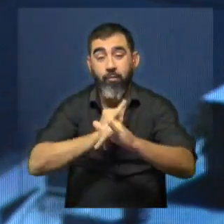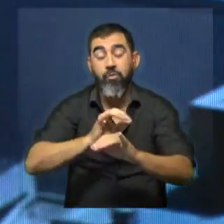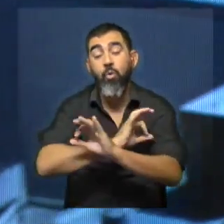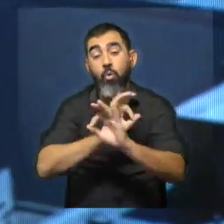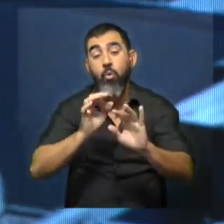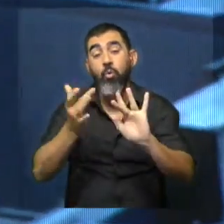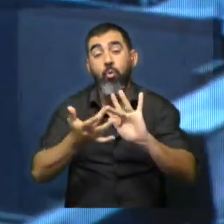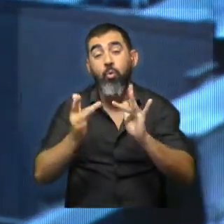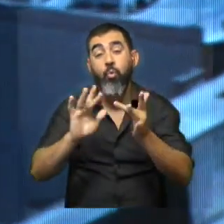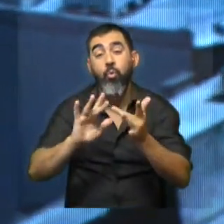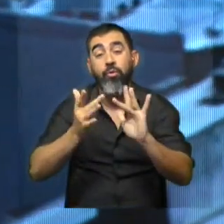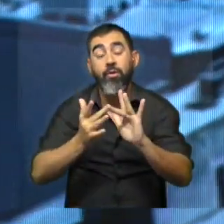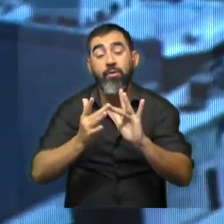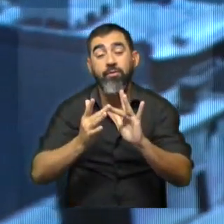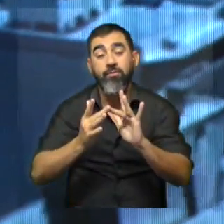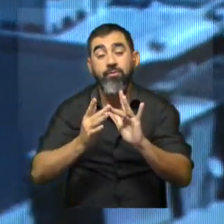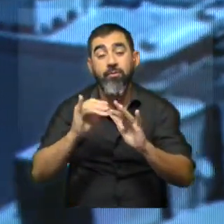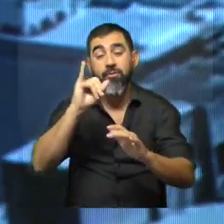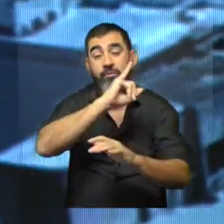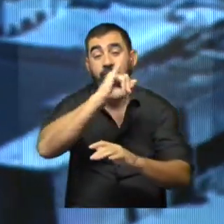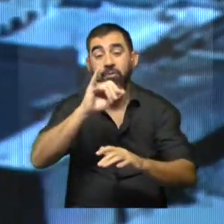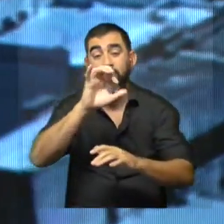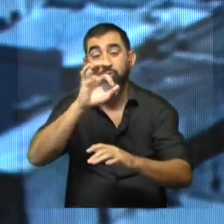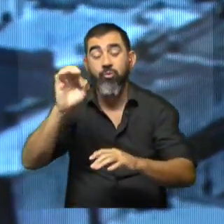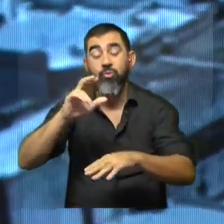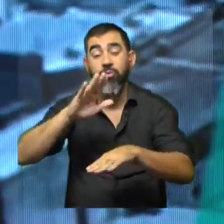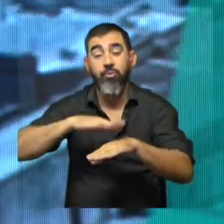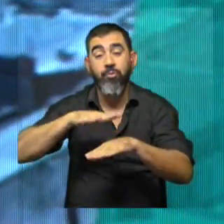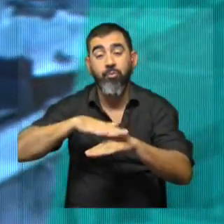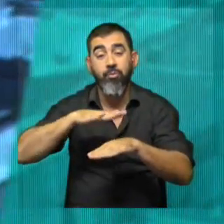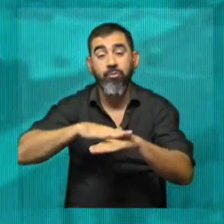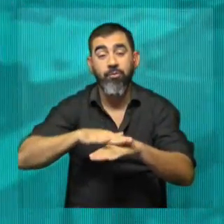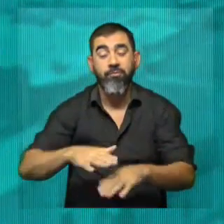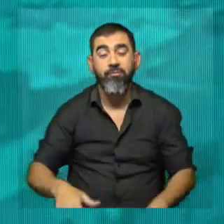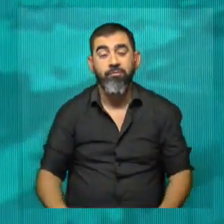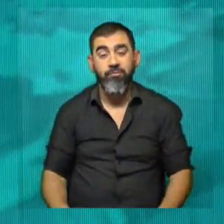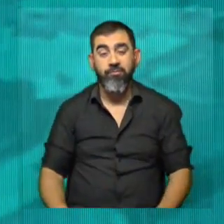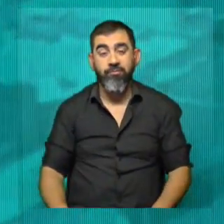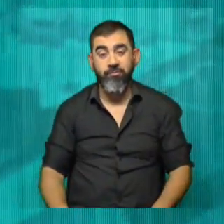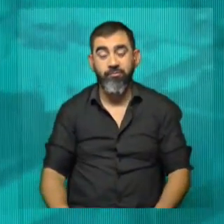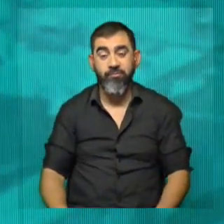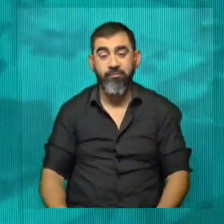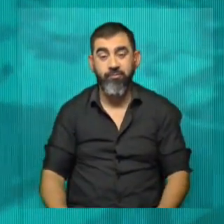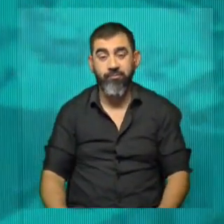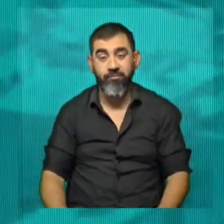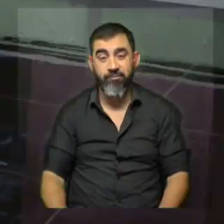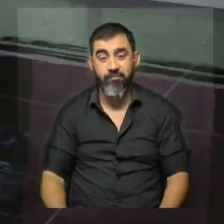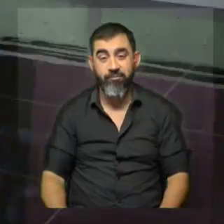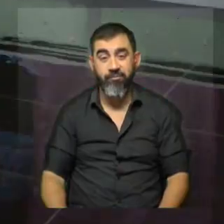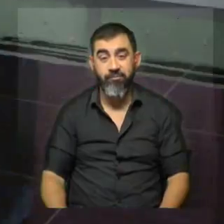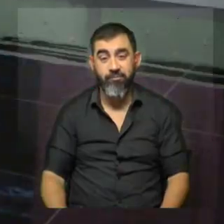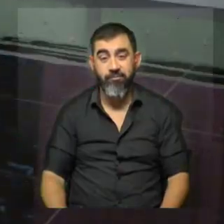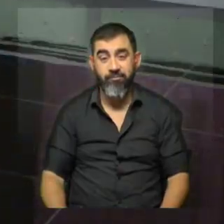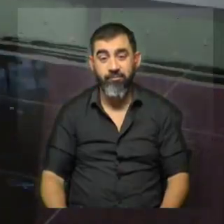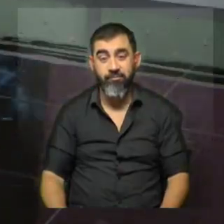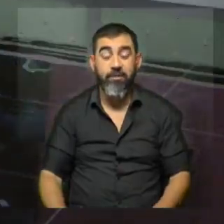de desde producción buscar a los referentes del zoológico para sí, ver cuándo. No, ¿en serio? Esto es una duda que me quiero. O sea,